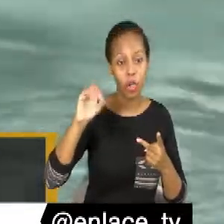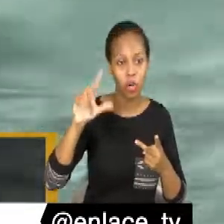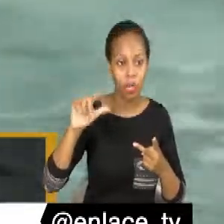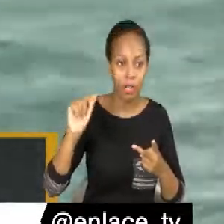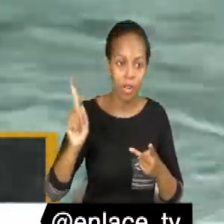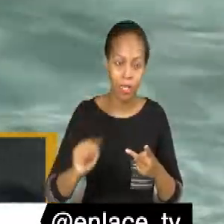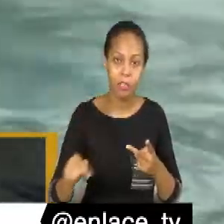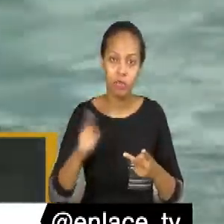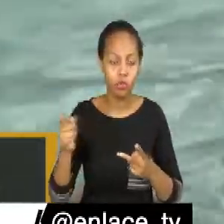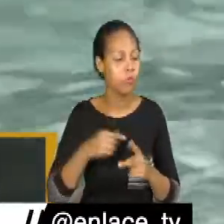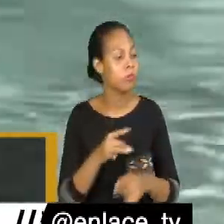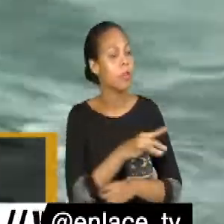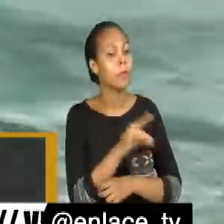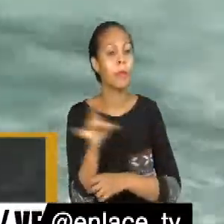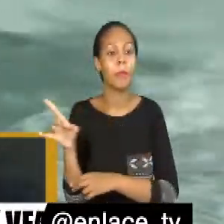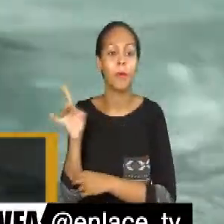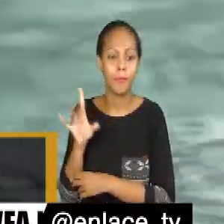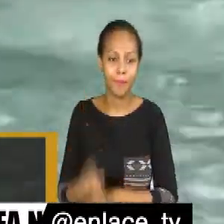las pruebas.